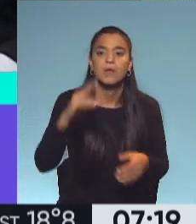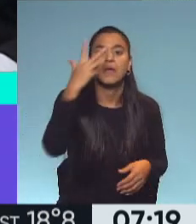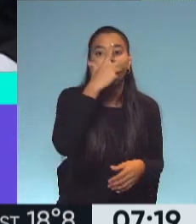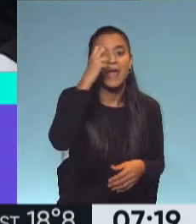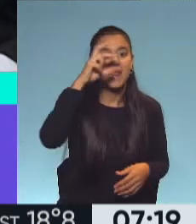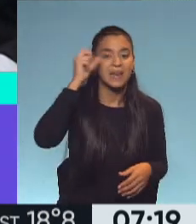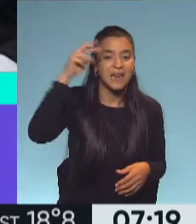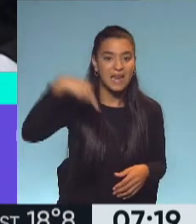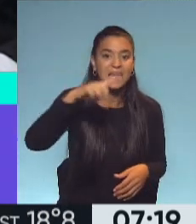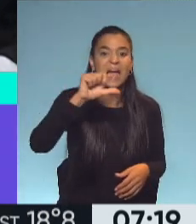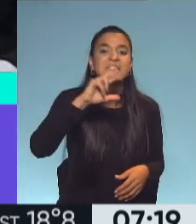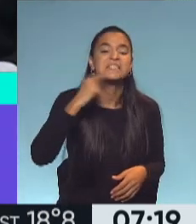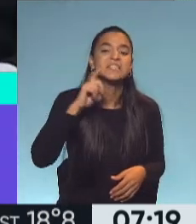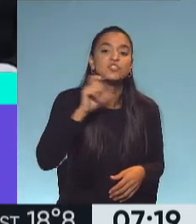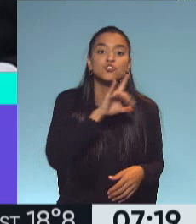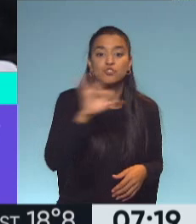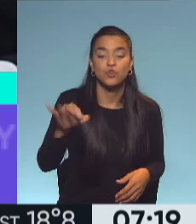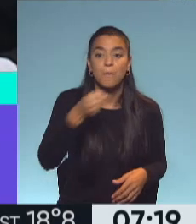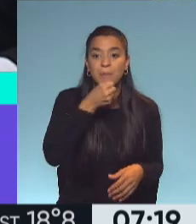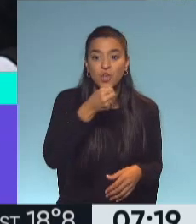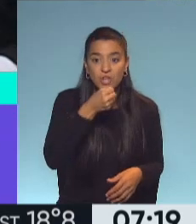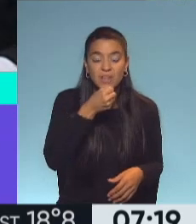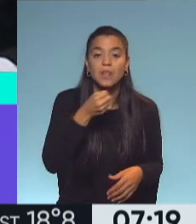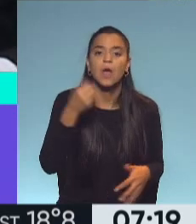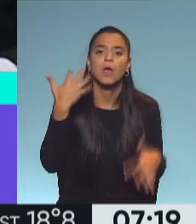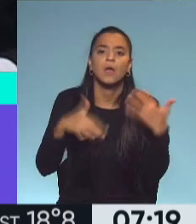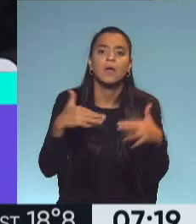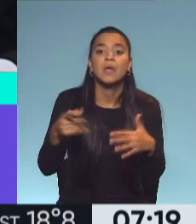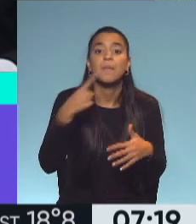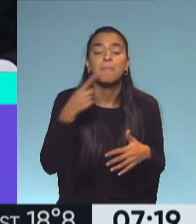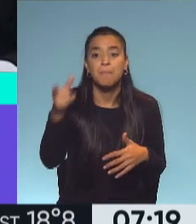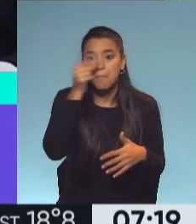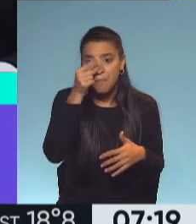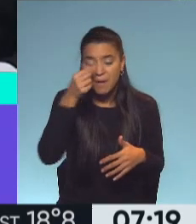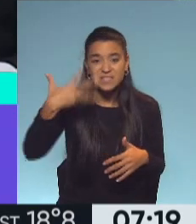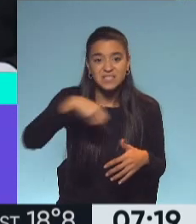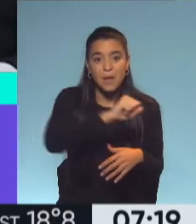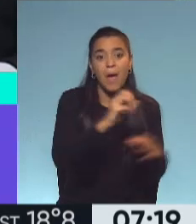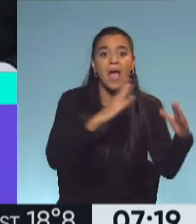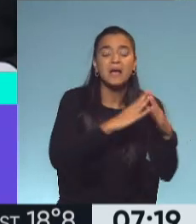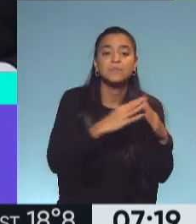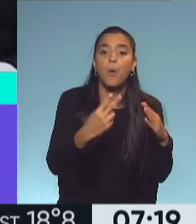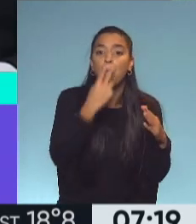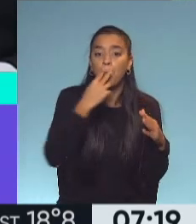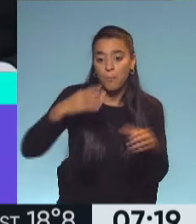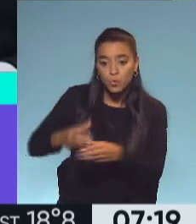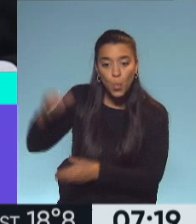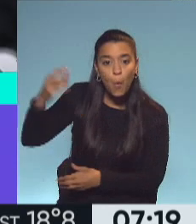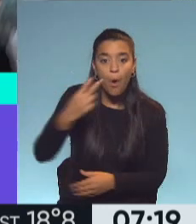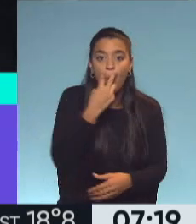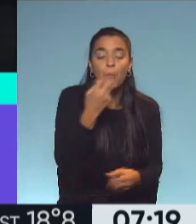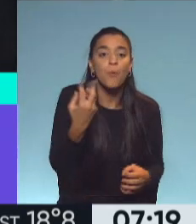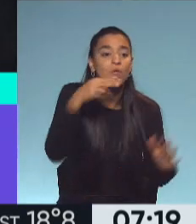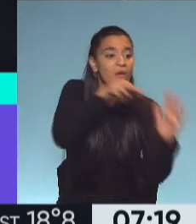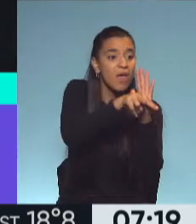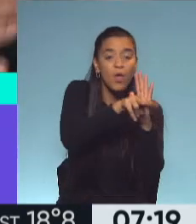Castillo, periodista deportivo, tuvo que llevar a su padre a su casa con un tubo de oxígeno, porque no hay lugar donde internarlo. Entonces, si